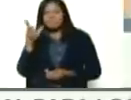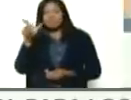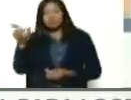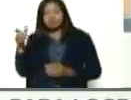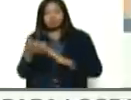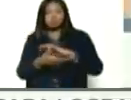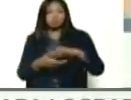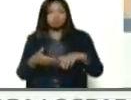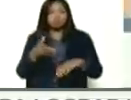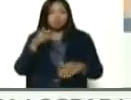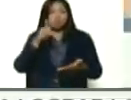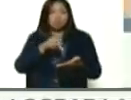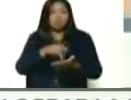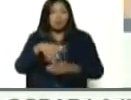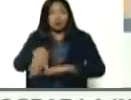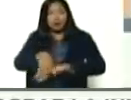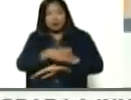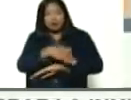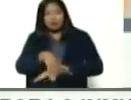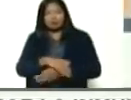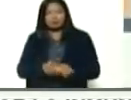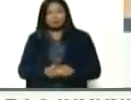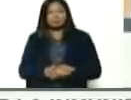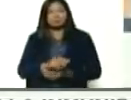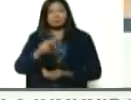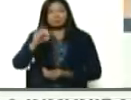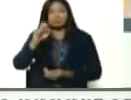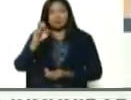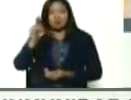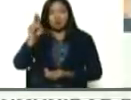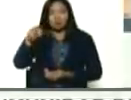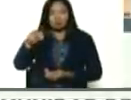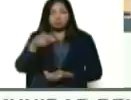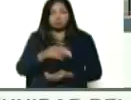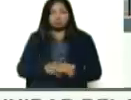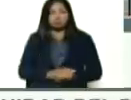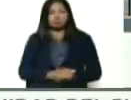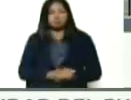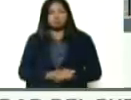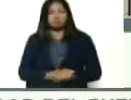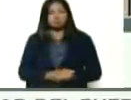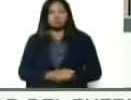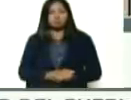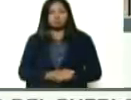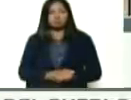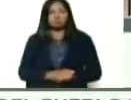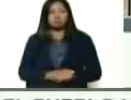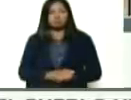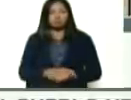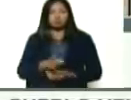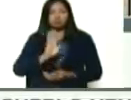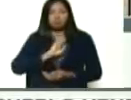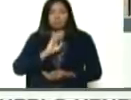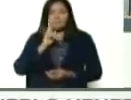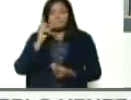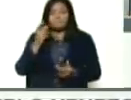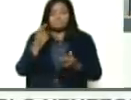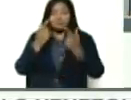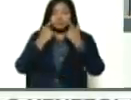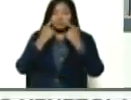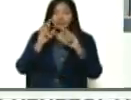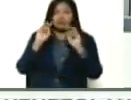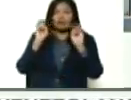que estaban en las calles no aún fernández y él personalmente yo estoy personalmente pendiente de ese